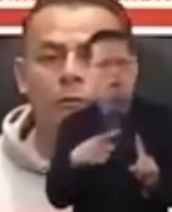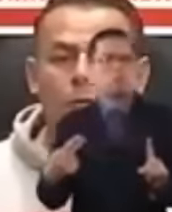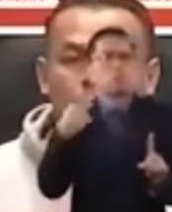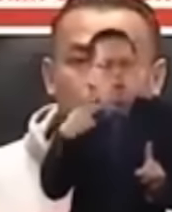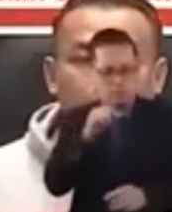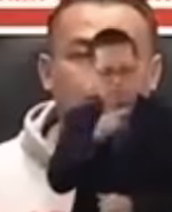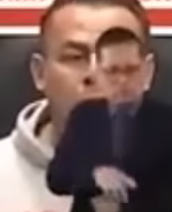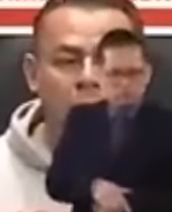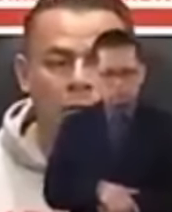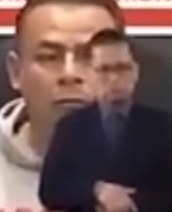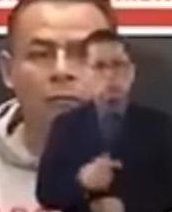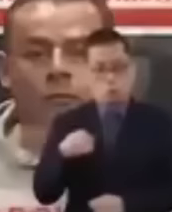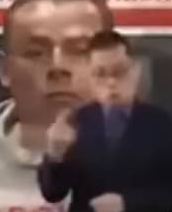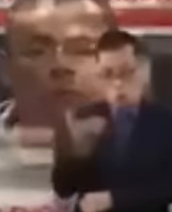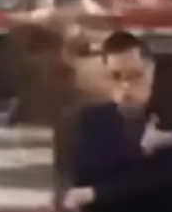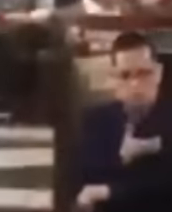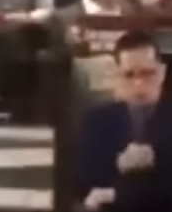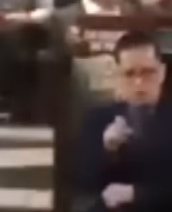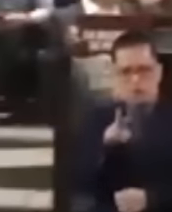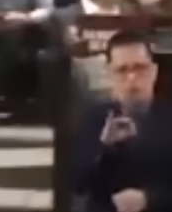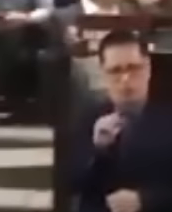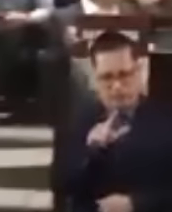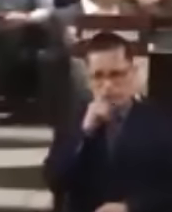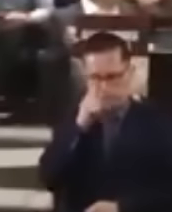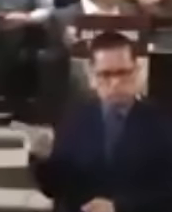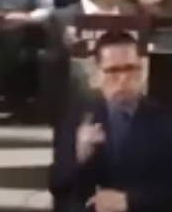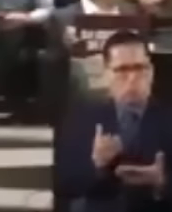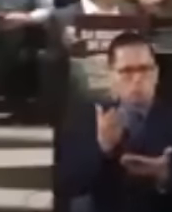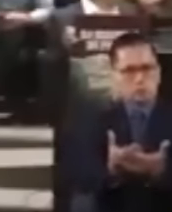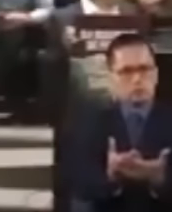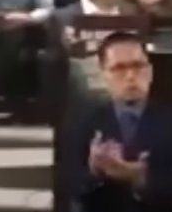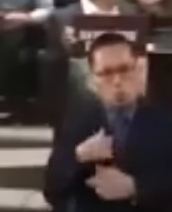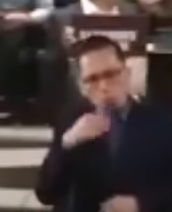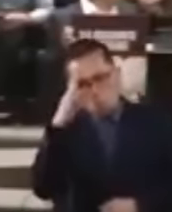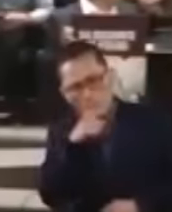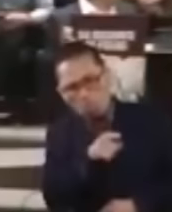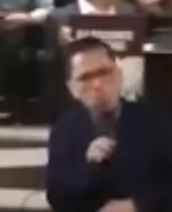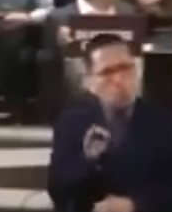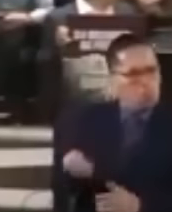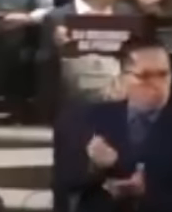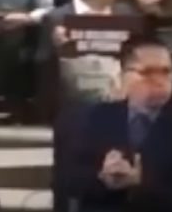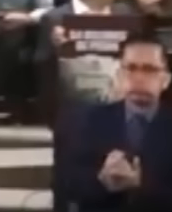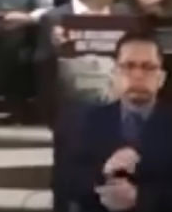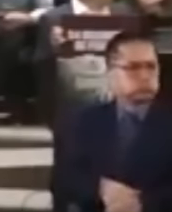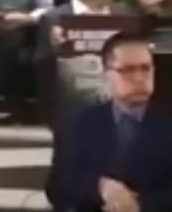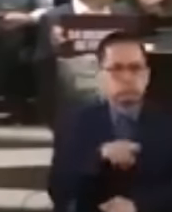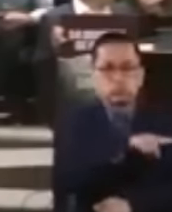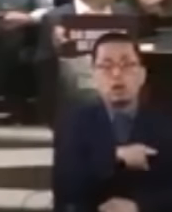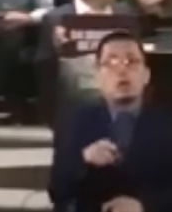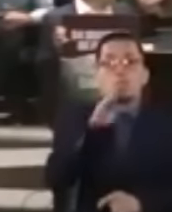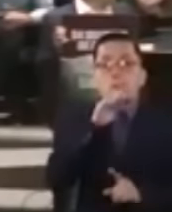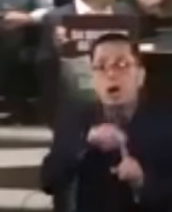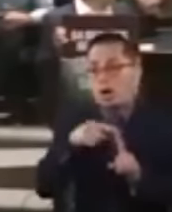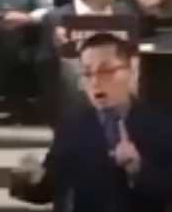que le iban a aprobar su reserva. En cambio, le dieron la espalda a las madres buscadoras que han sido asesinadas,